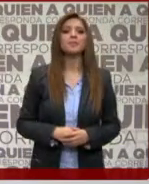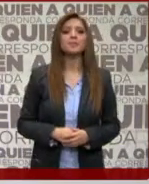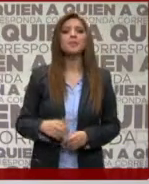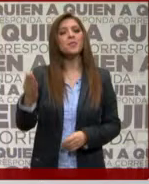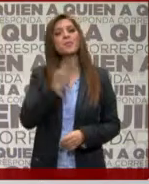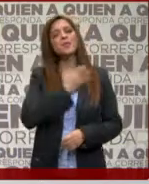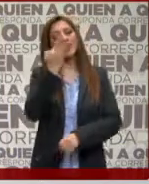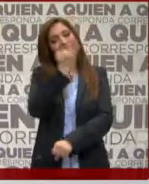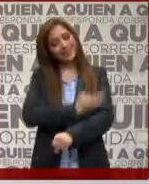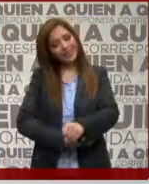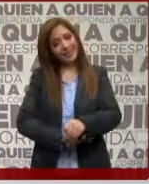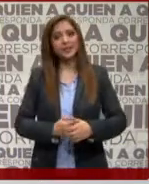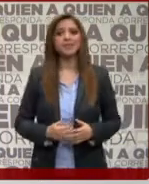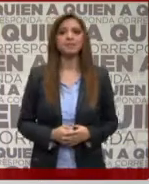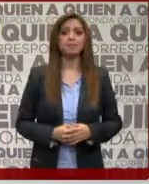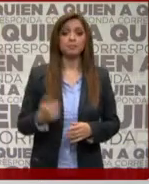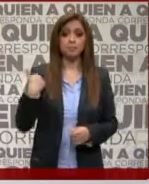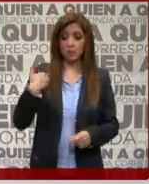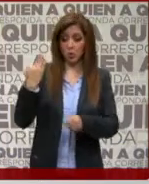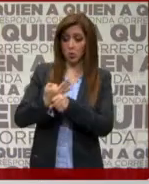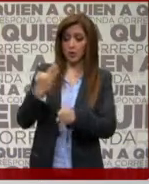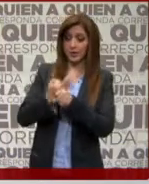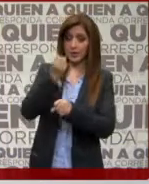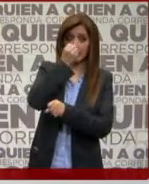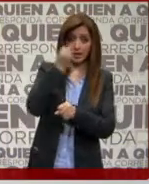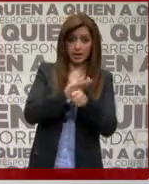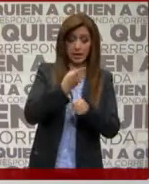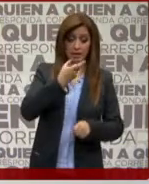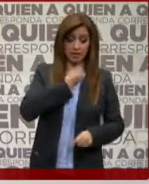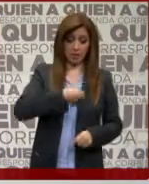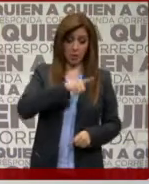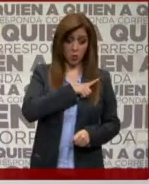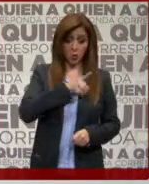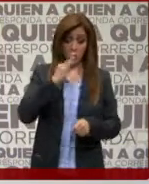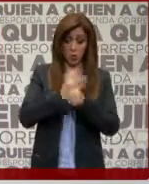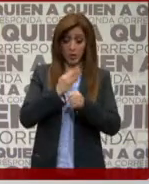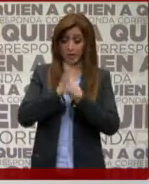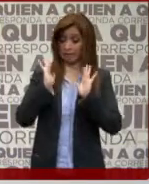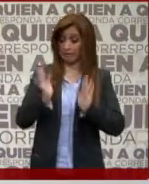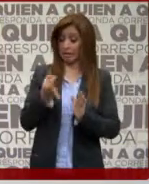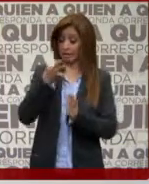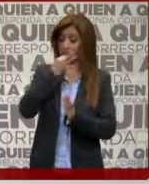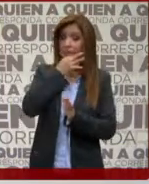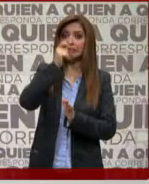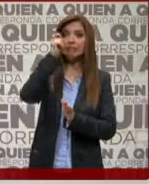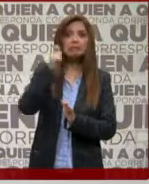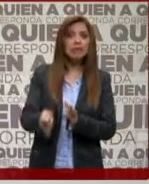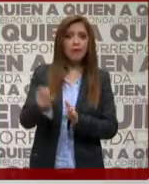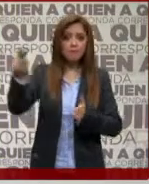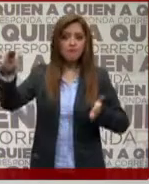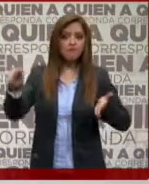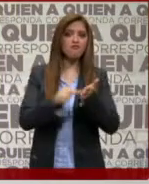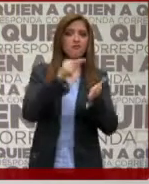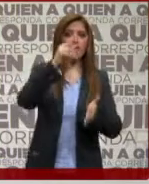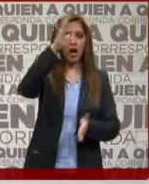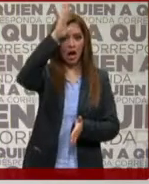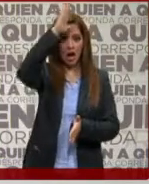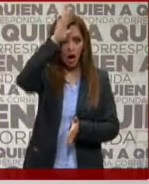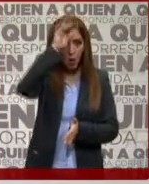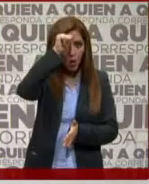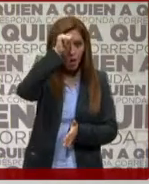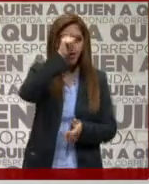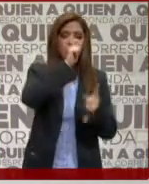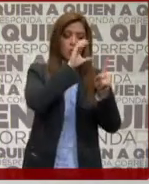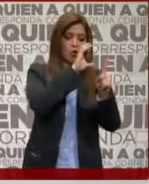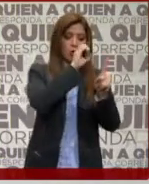basta saludarte desde la secretaría de salud donde en unos momentos más ya en unos minutitos se va a llevar a cabo una importante firma del convenio entre el